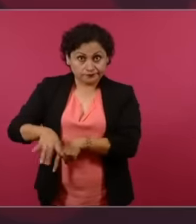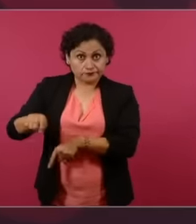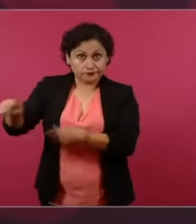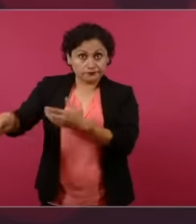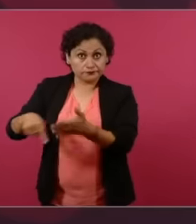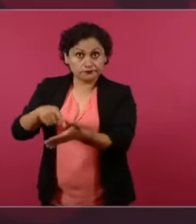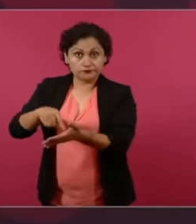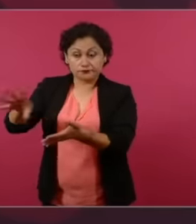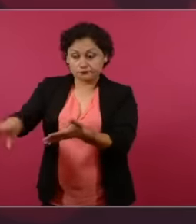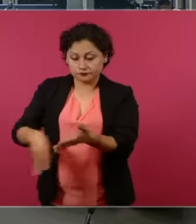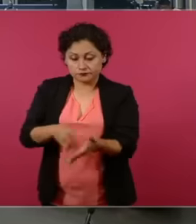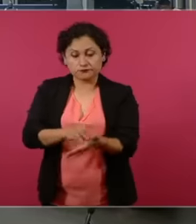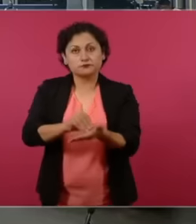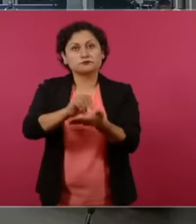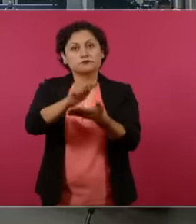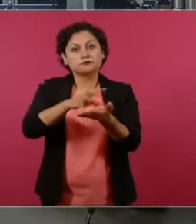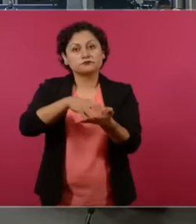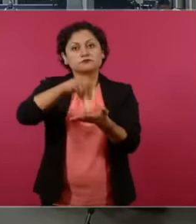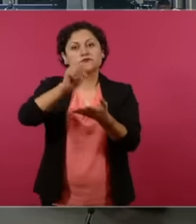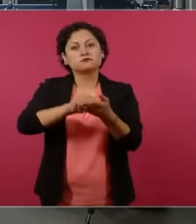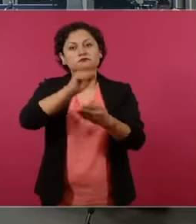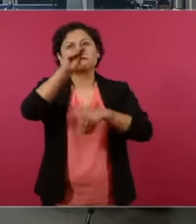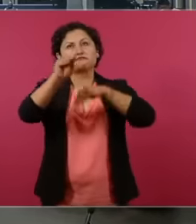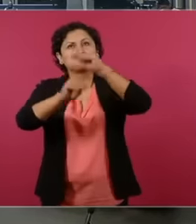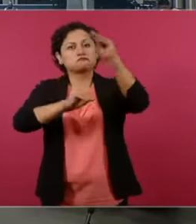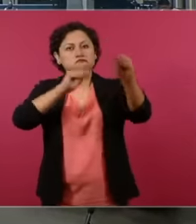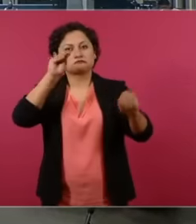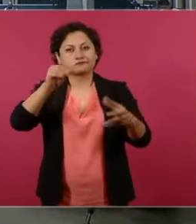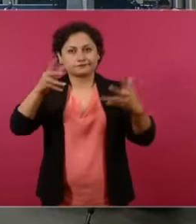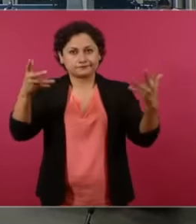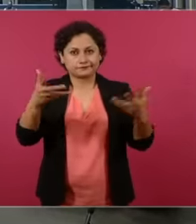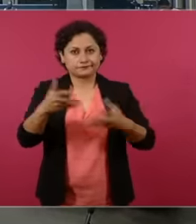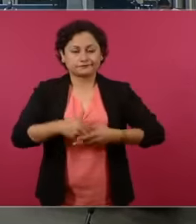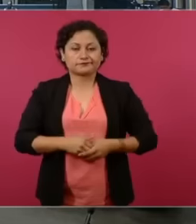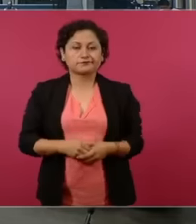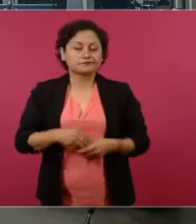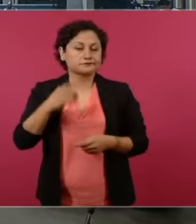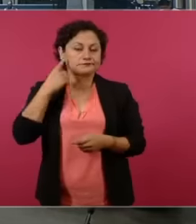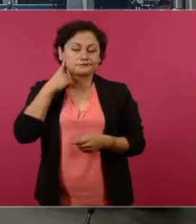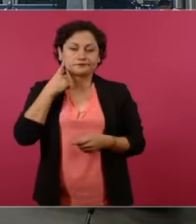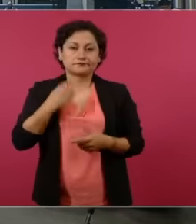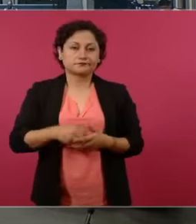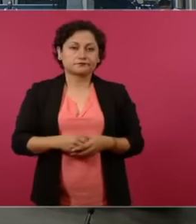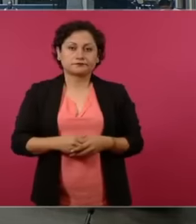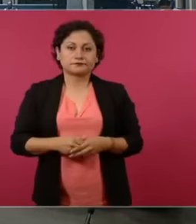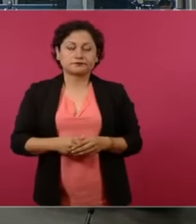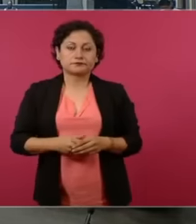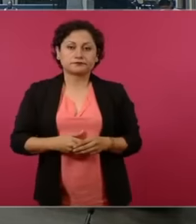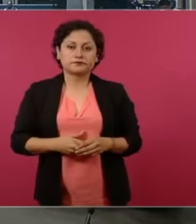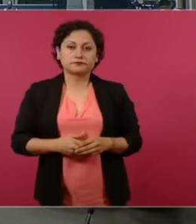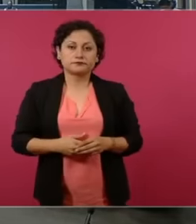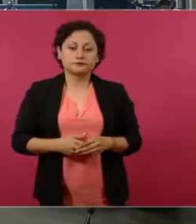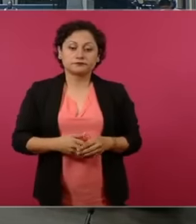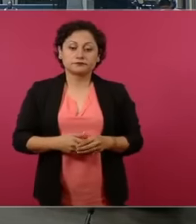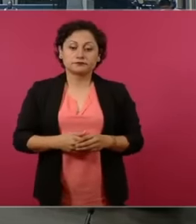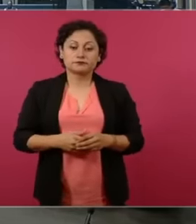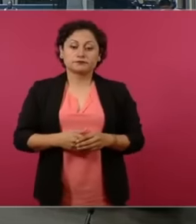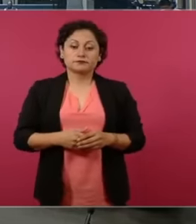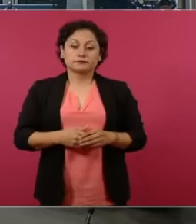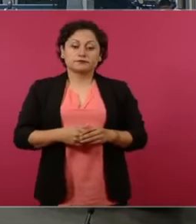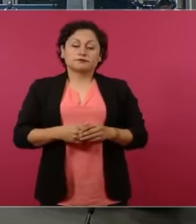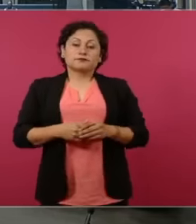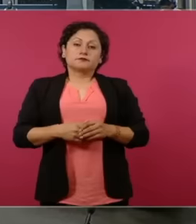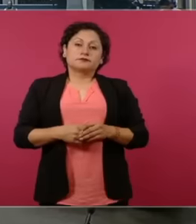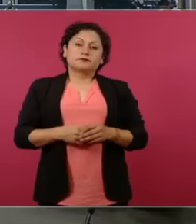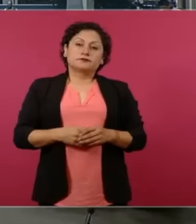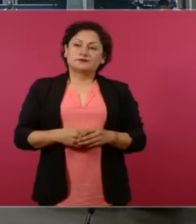¿Lo va a acompañar la actual presidenta electa? Por ser tema de transición, ¿lo va a acompañar la actual presidenta electa? ¿Por